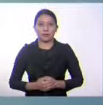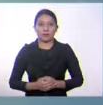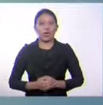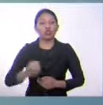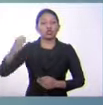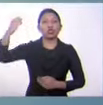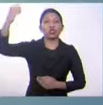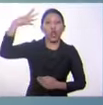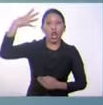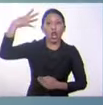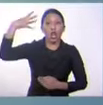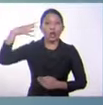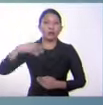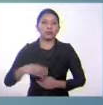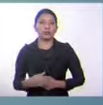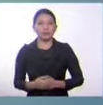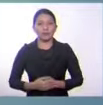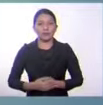Sol.